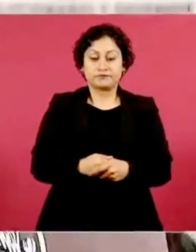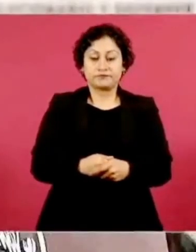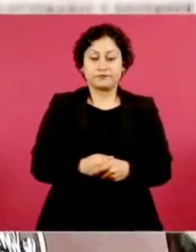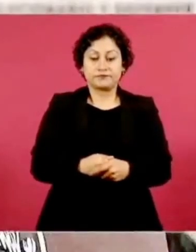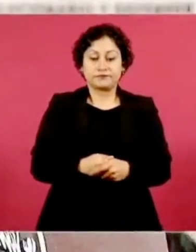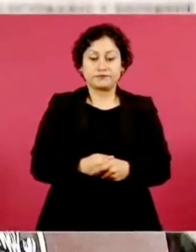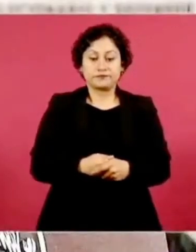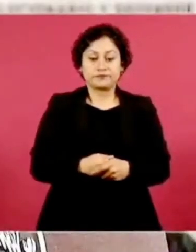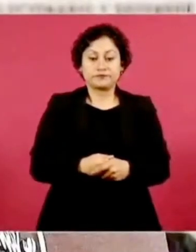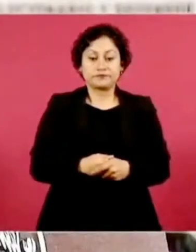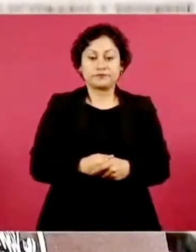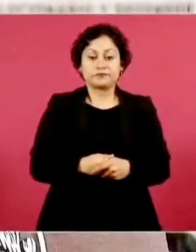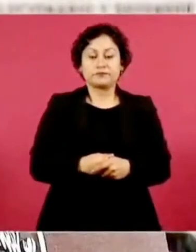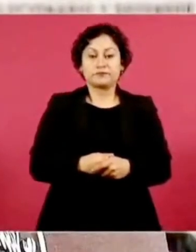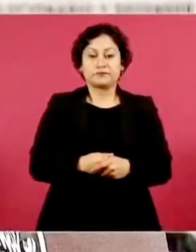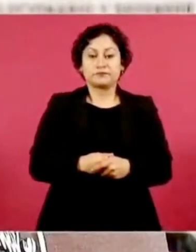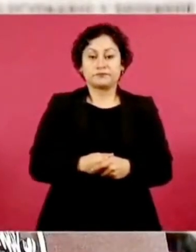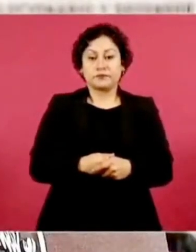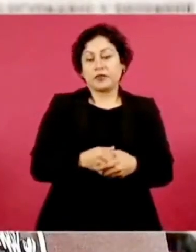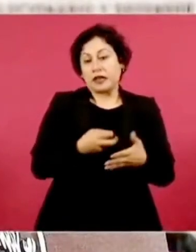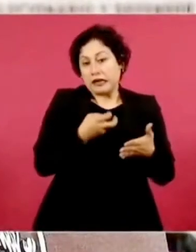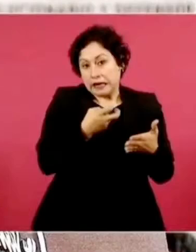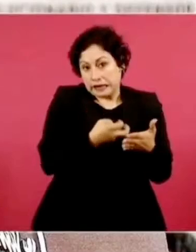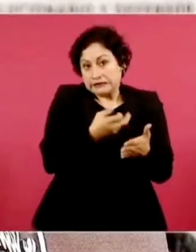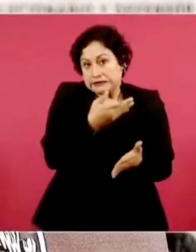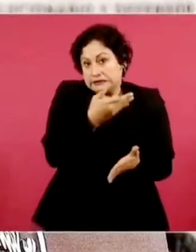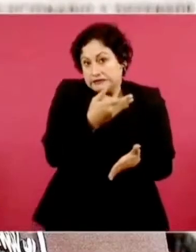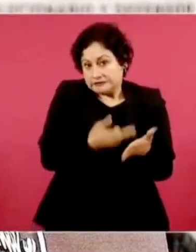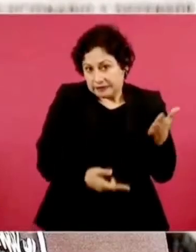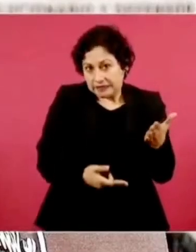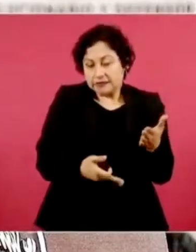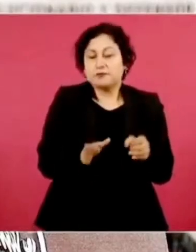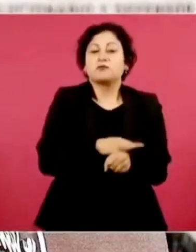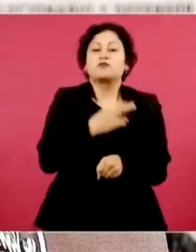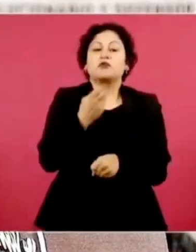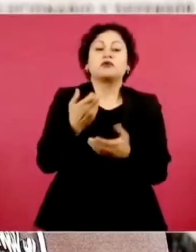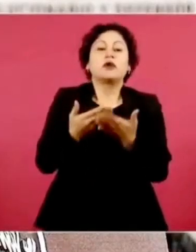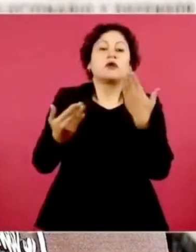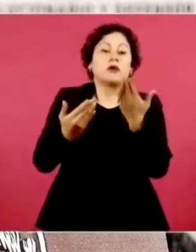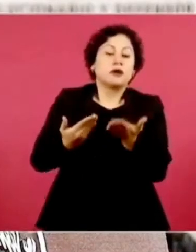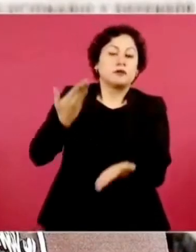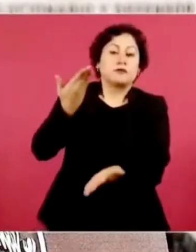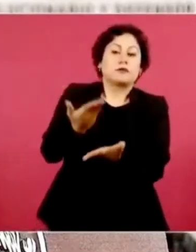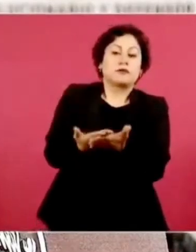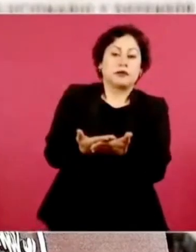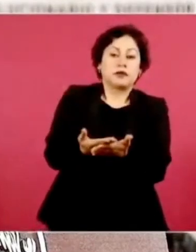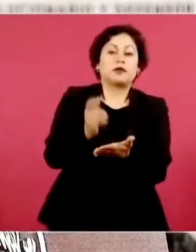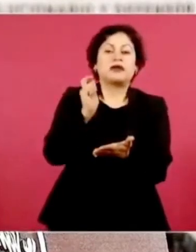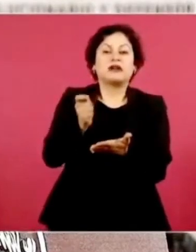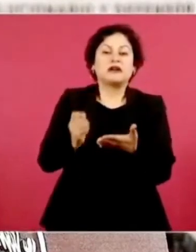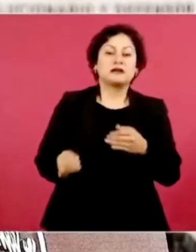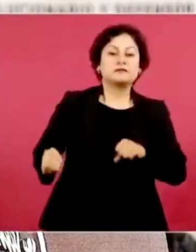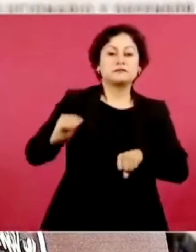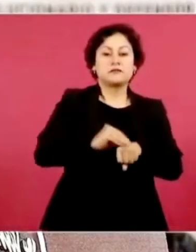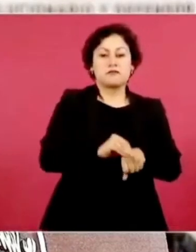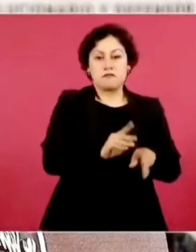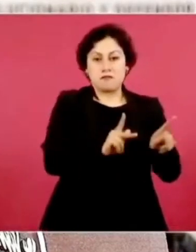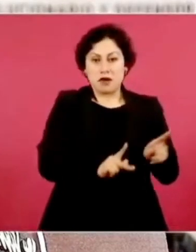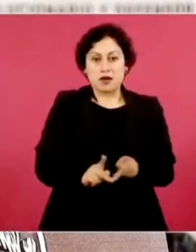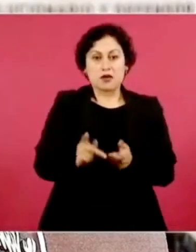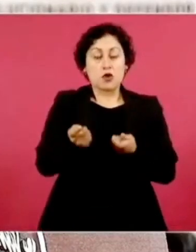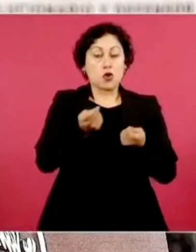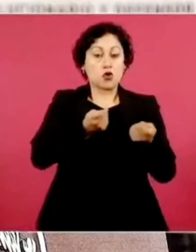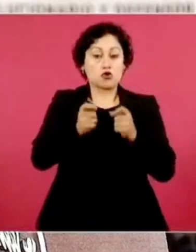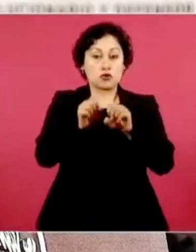Para evitar este vacío, se propone añadir que la planeación y el control del sistema eléctrico